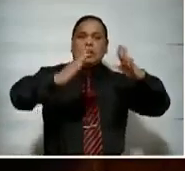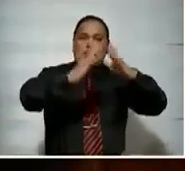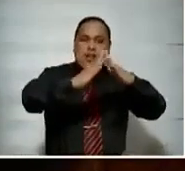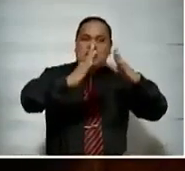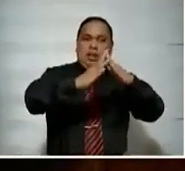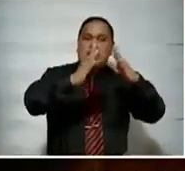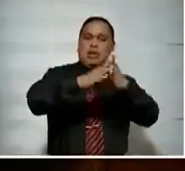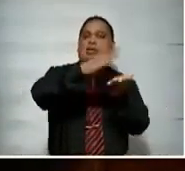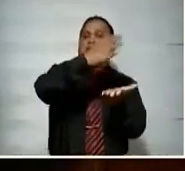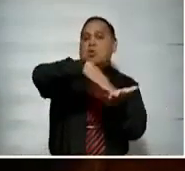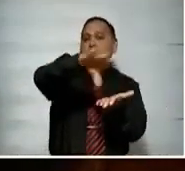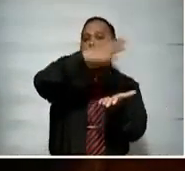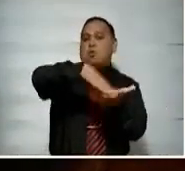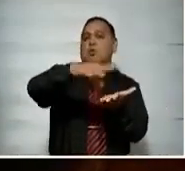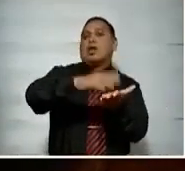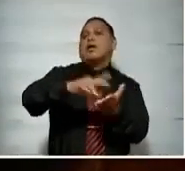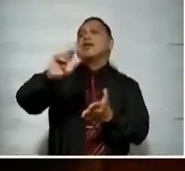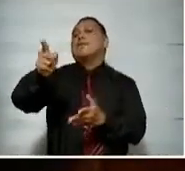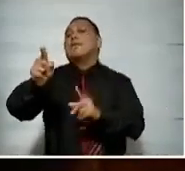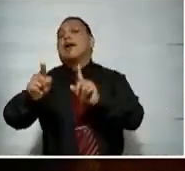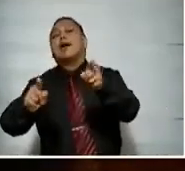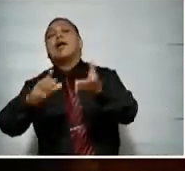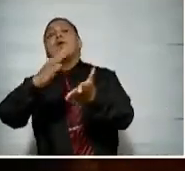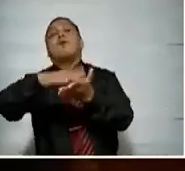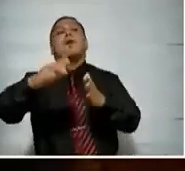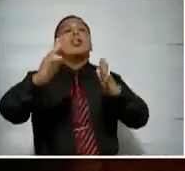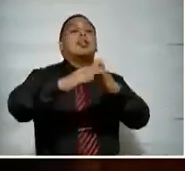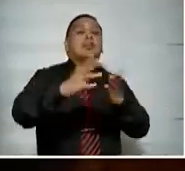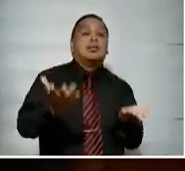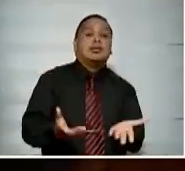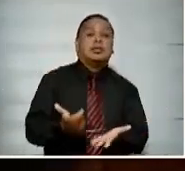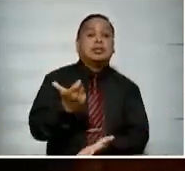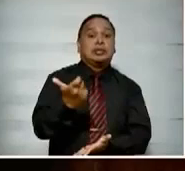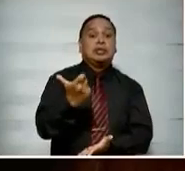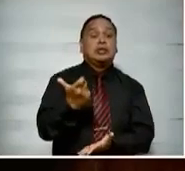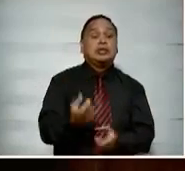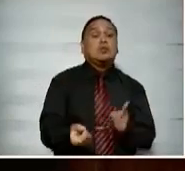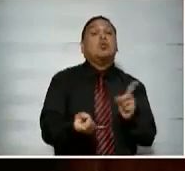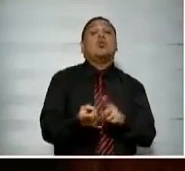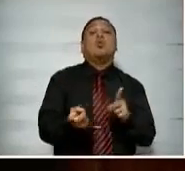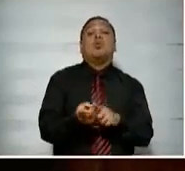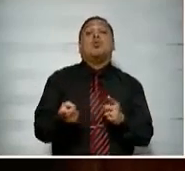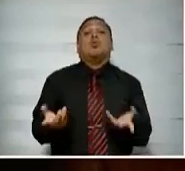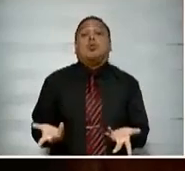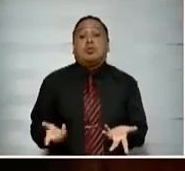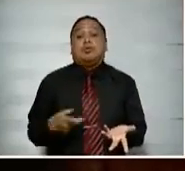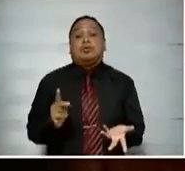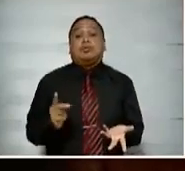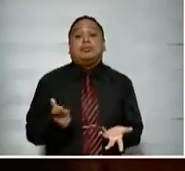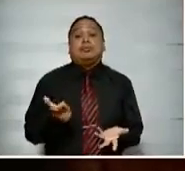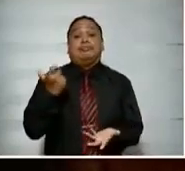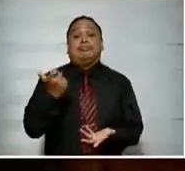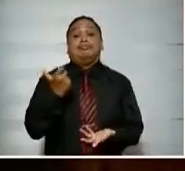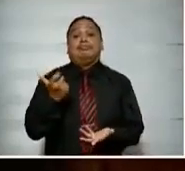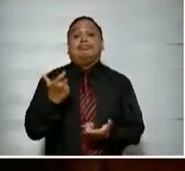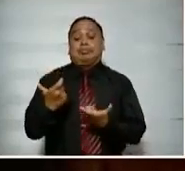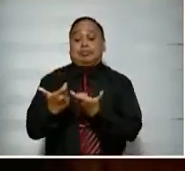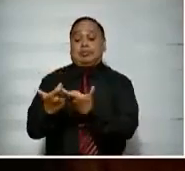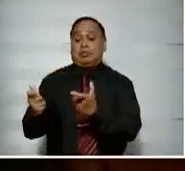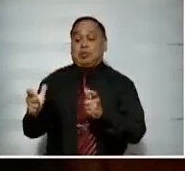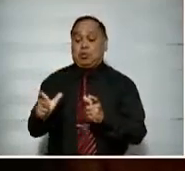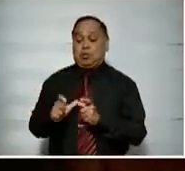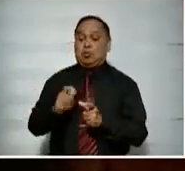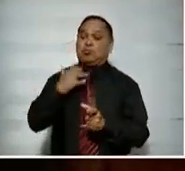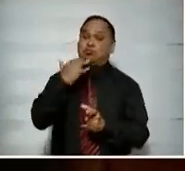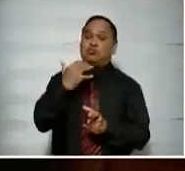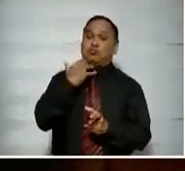Andrés Manuel, la casa que tiene por acá y la que tiene por allá. ¿De dónde salía tanto dinero? Entonces, pues, todo venía de la misma delincuencia y podías pagar y